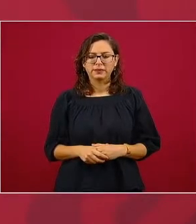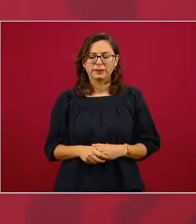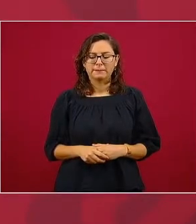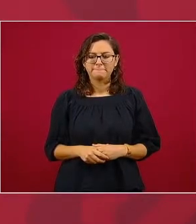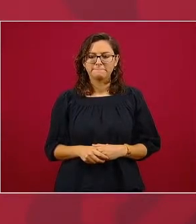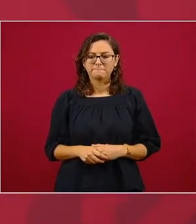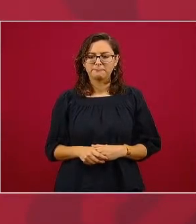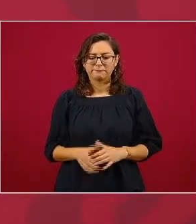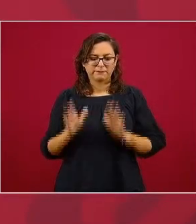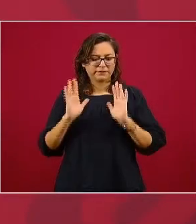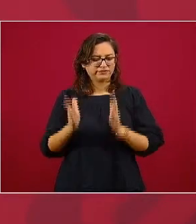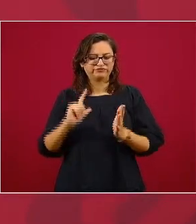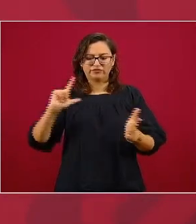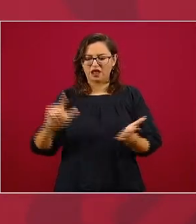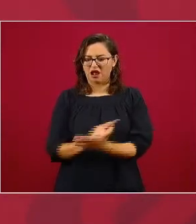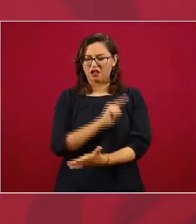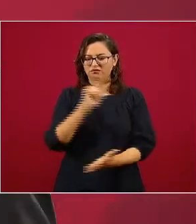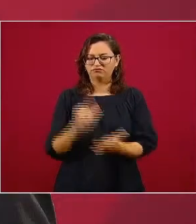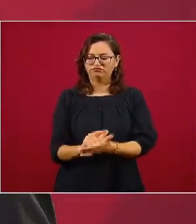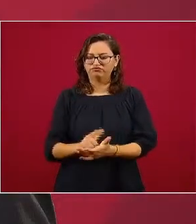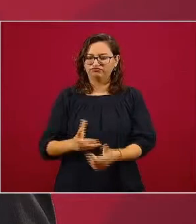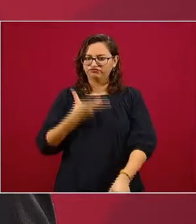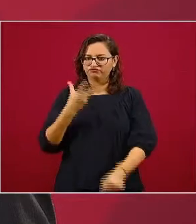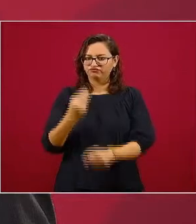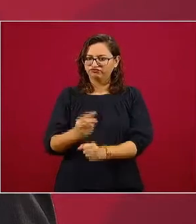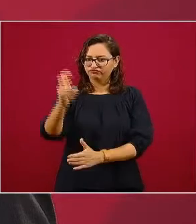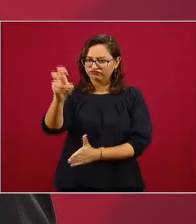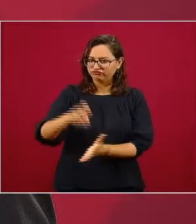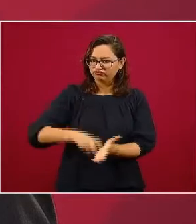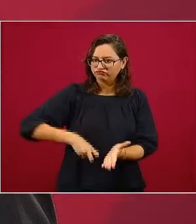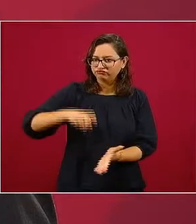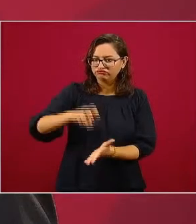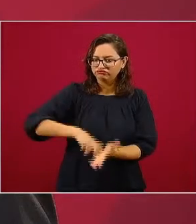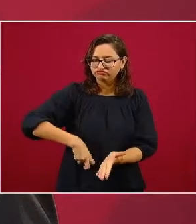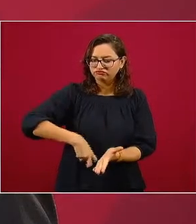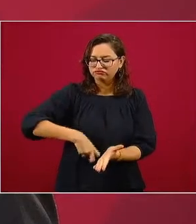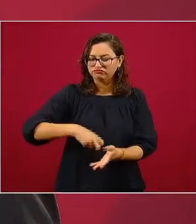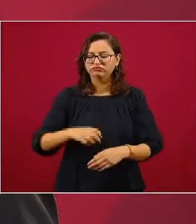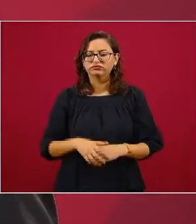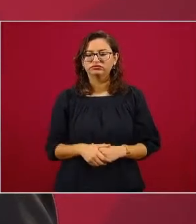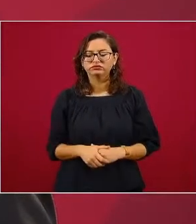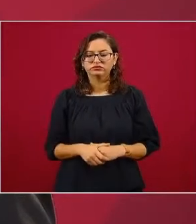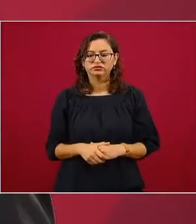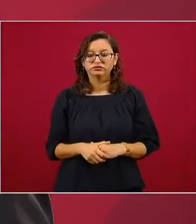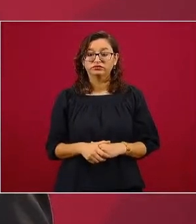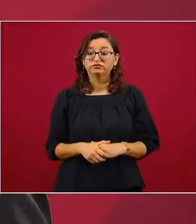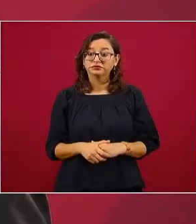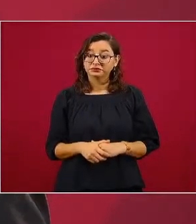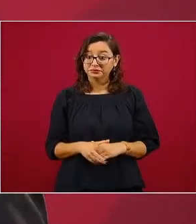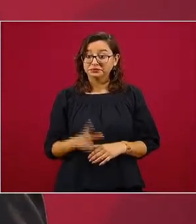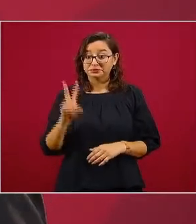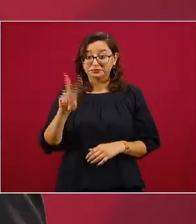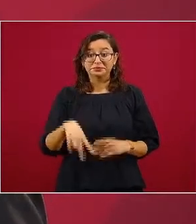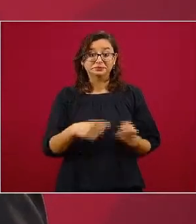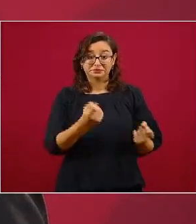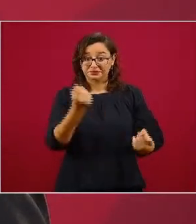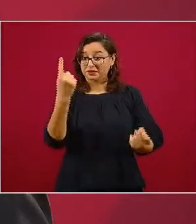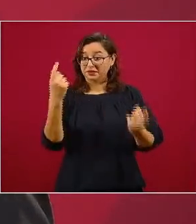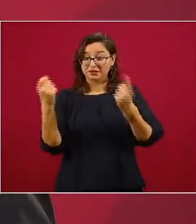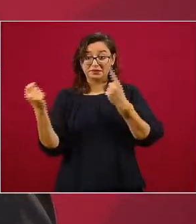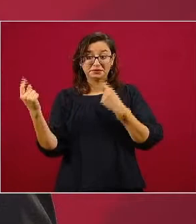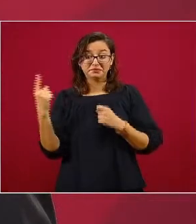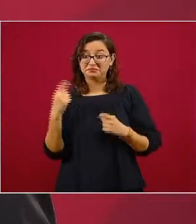reforma, hubo quienes no estuvieron de acuerdo,